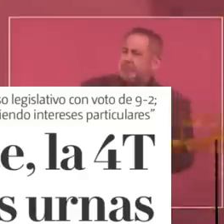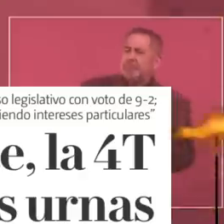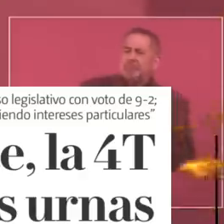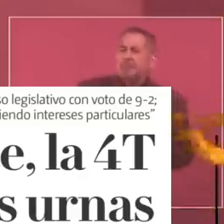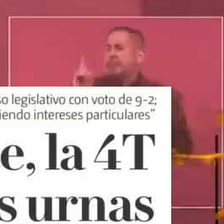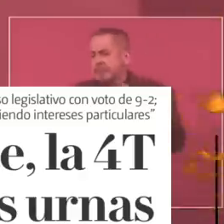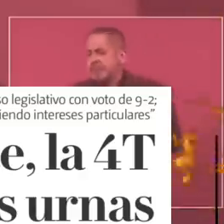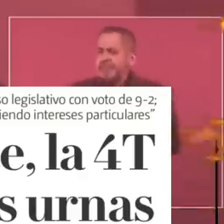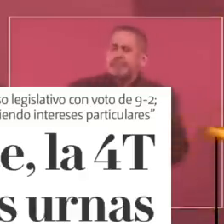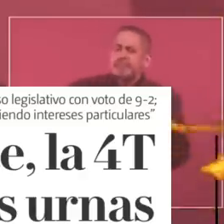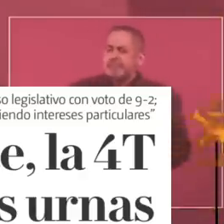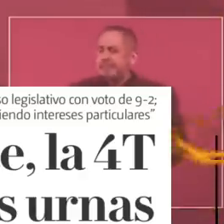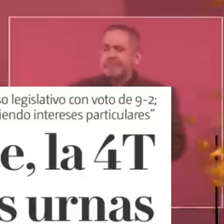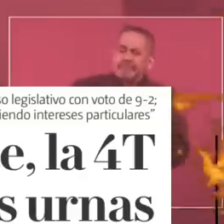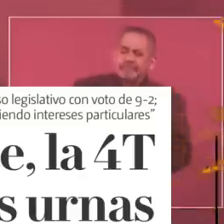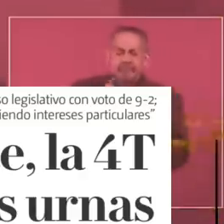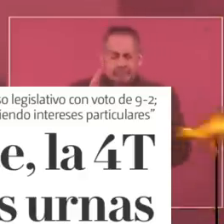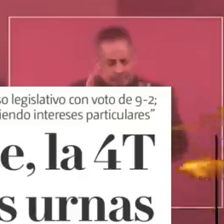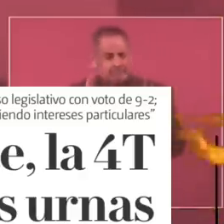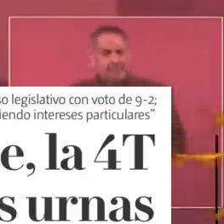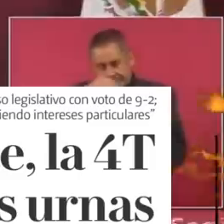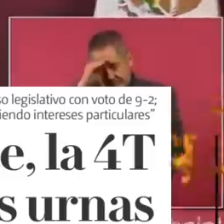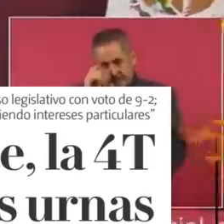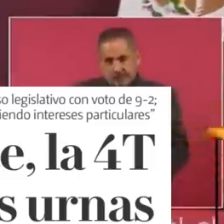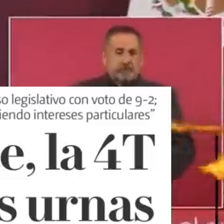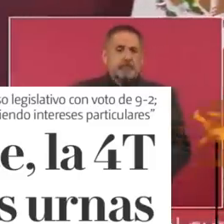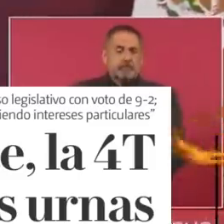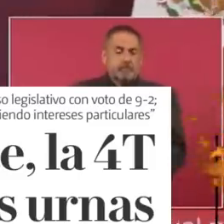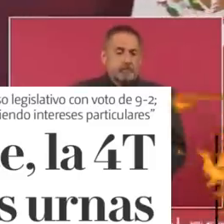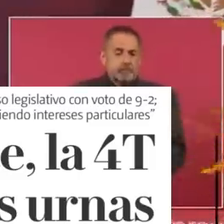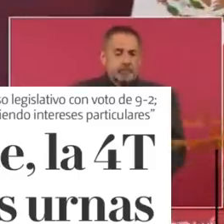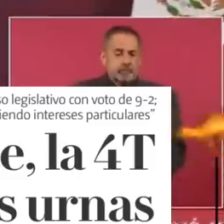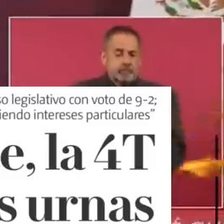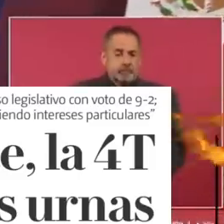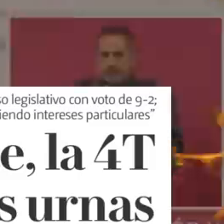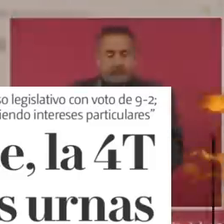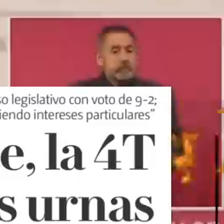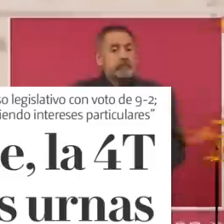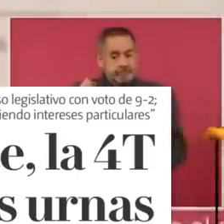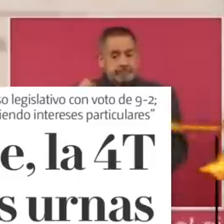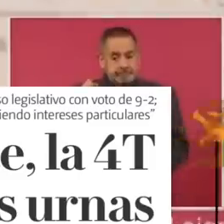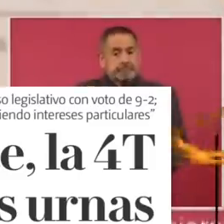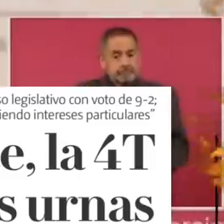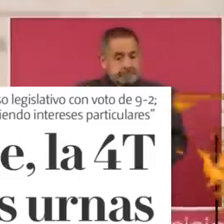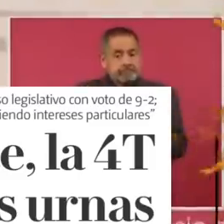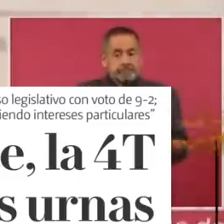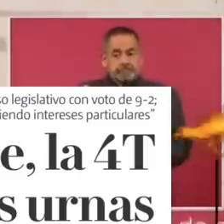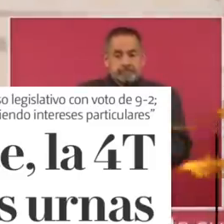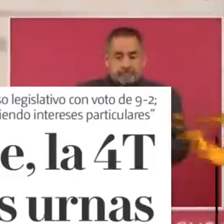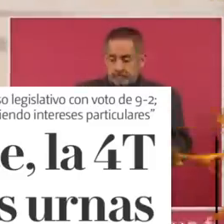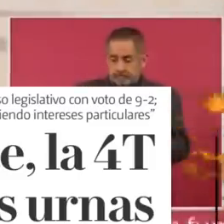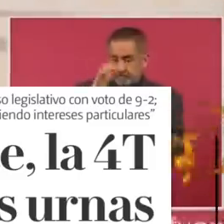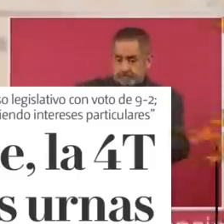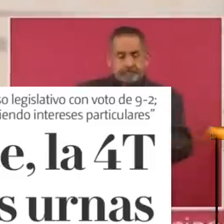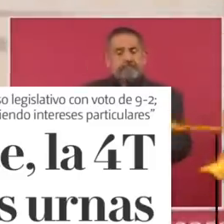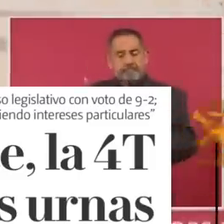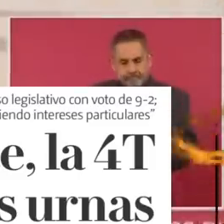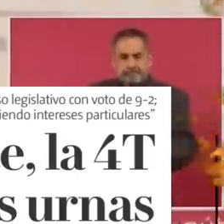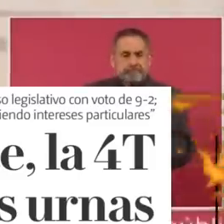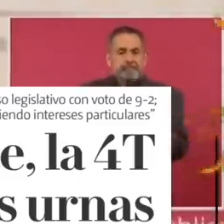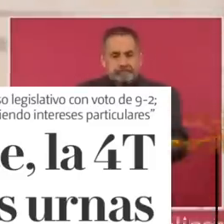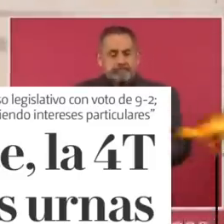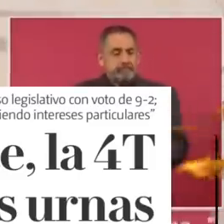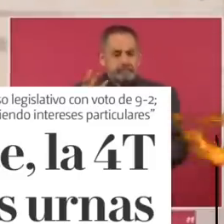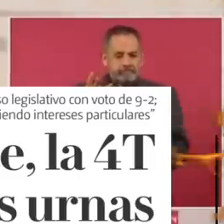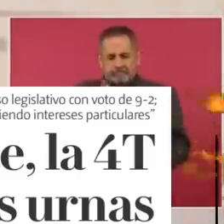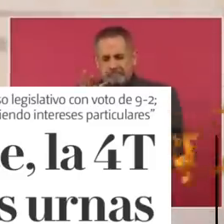corrupción, que se piense a la hora de votar. Y de una vez también, anuncio, septiembre, antes de que yo termine, voy a enviar